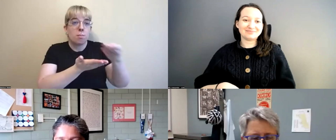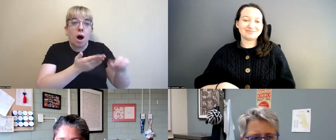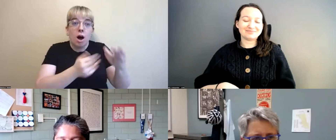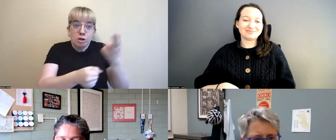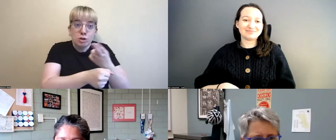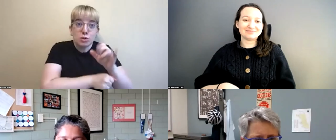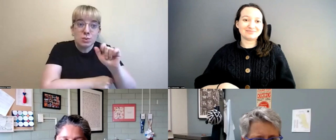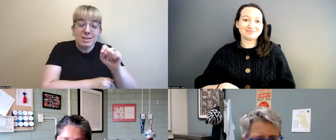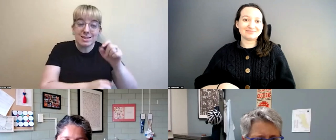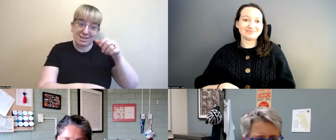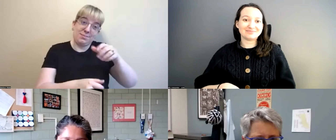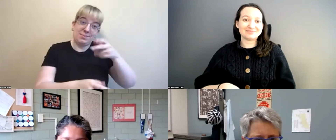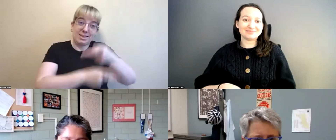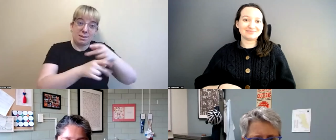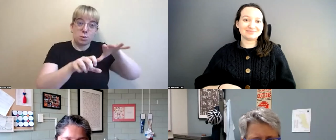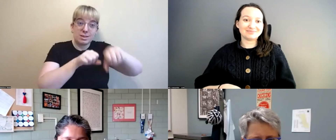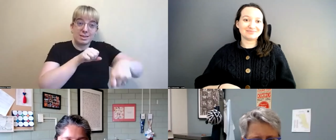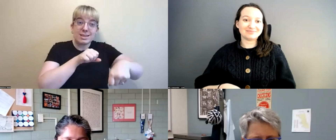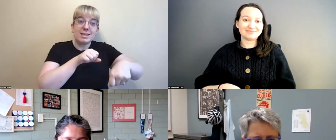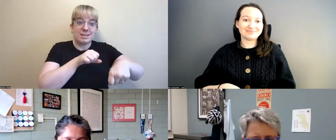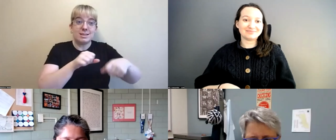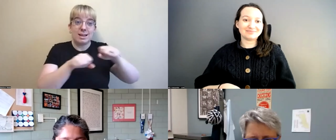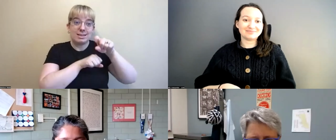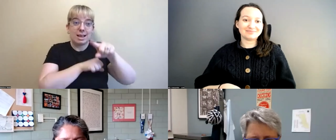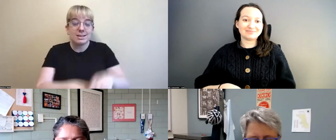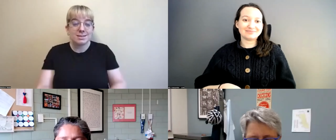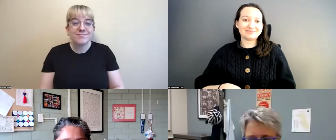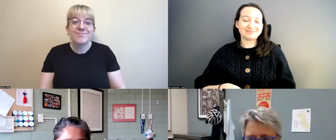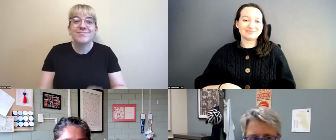que compraste, quédate con el recibo y mándanoslo.